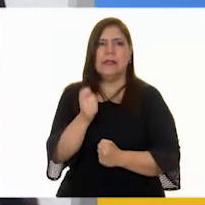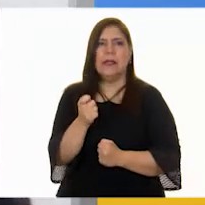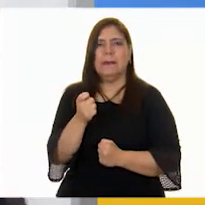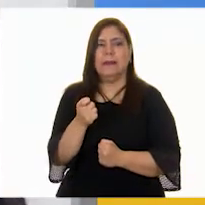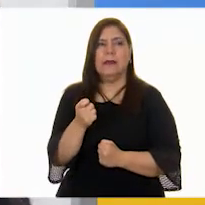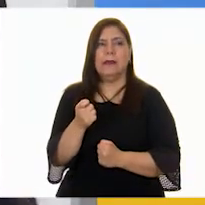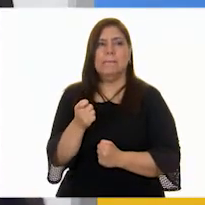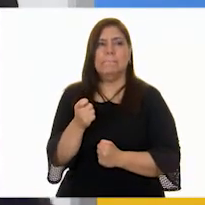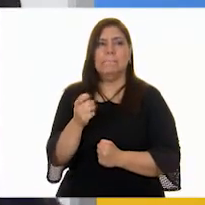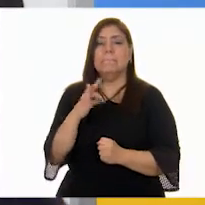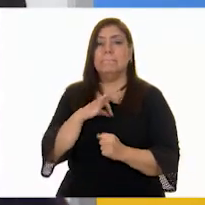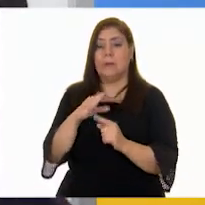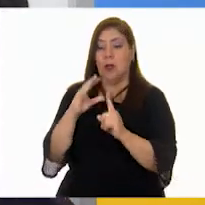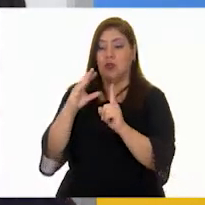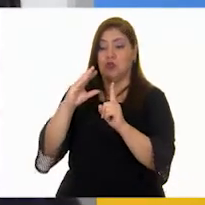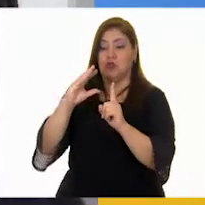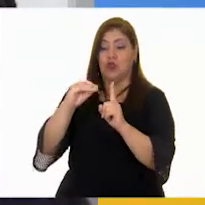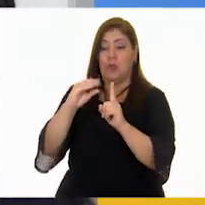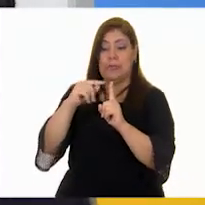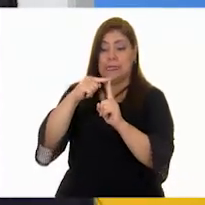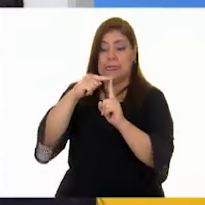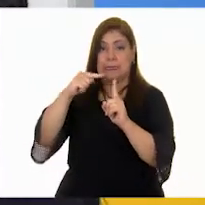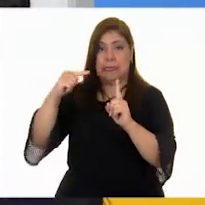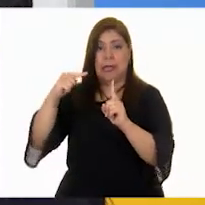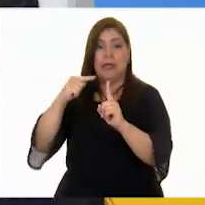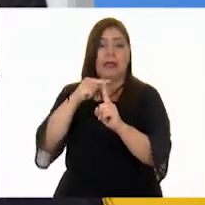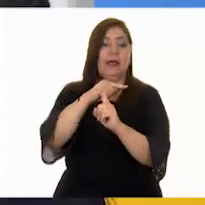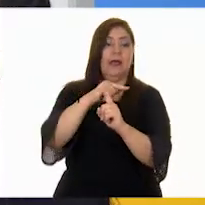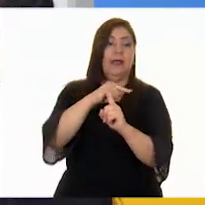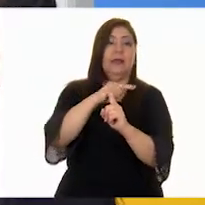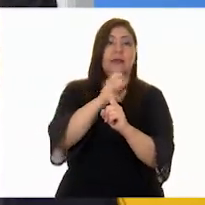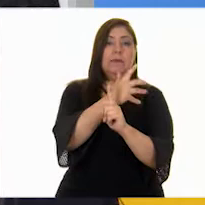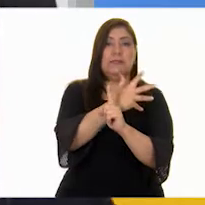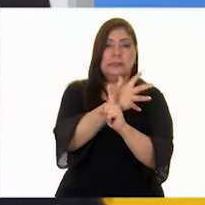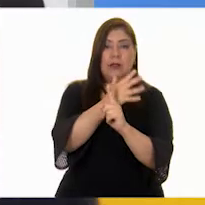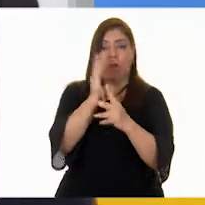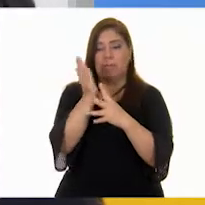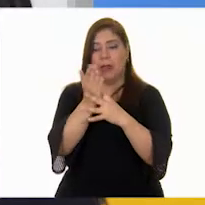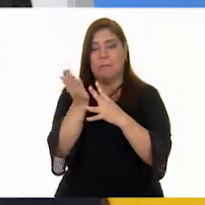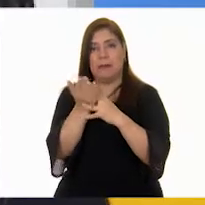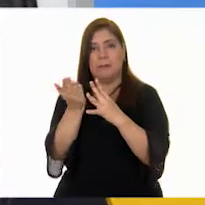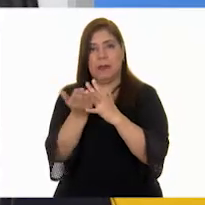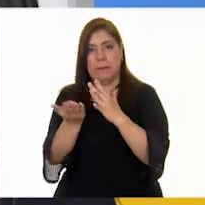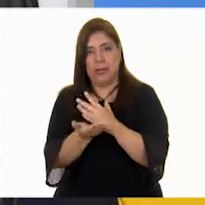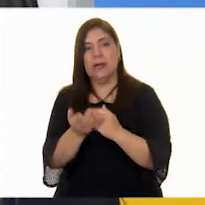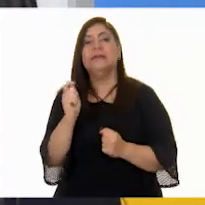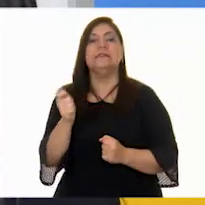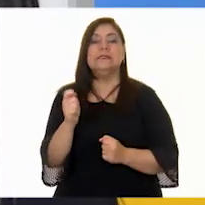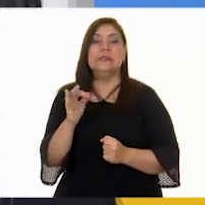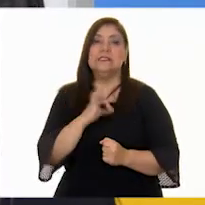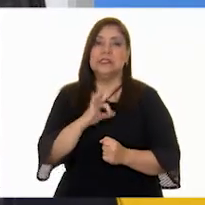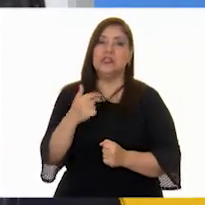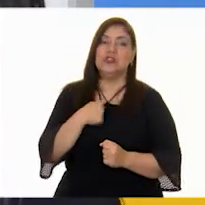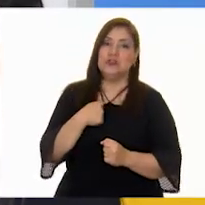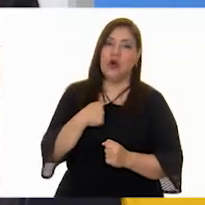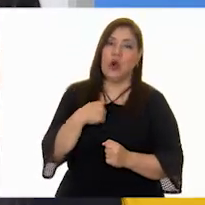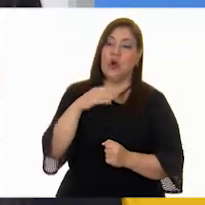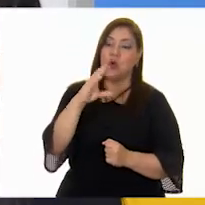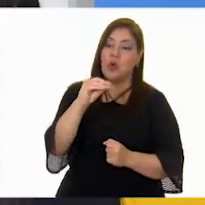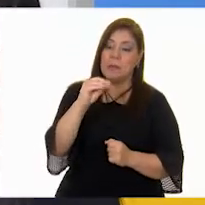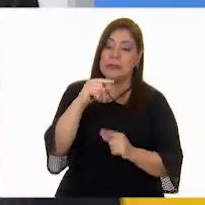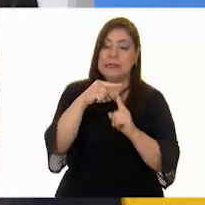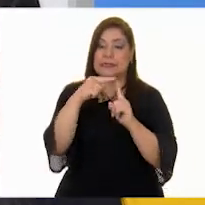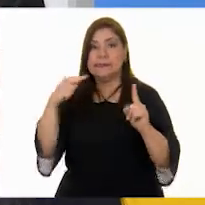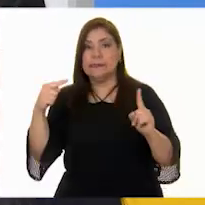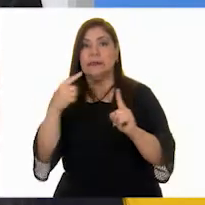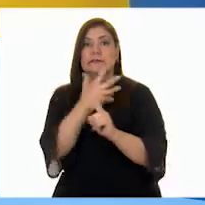fue dividir 90 entre las 5 partes que son lo que estamos buscando. Entonces, si divido 90 entre